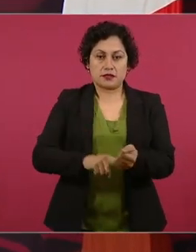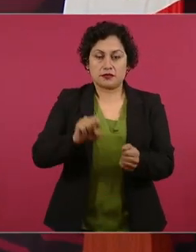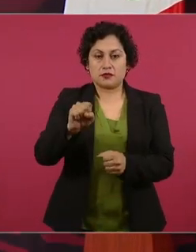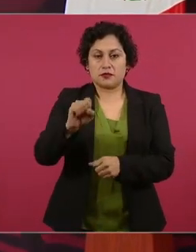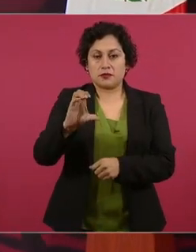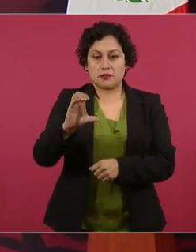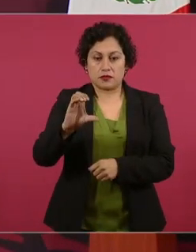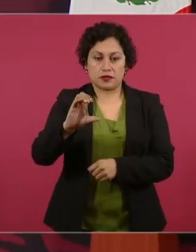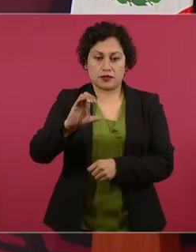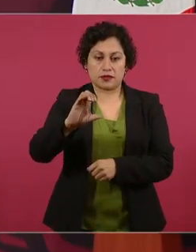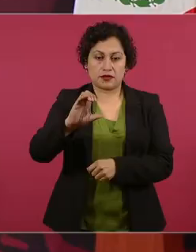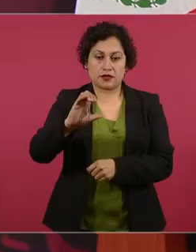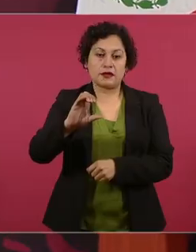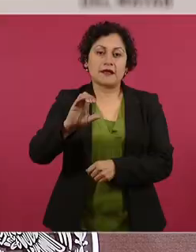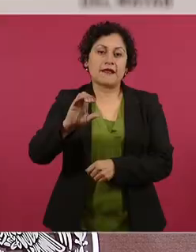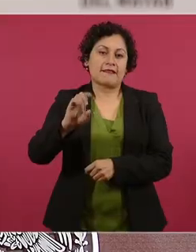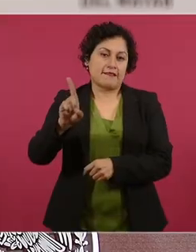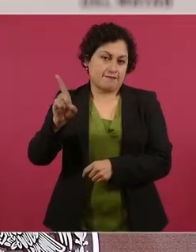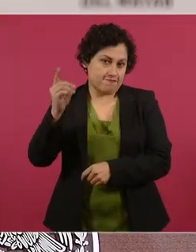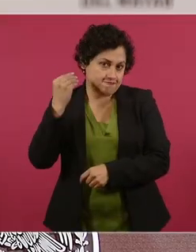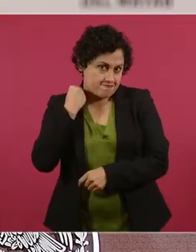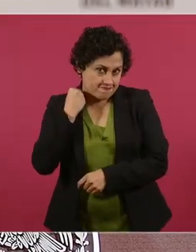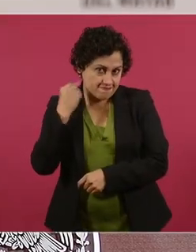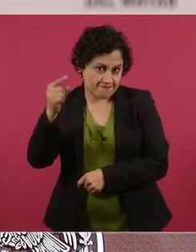del Derecho,